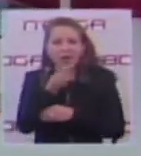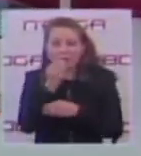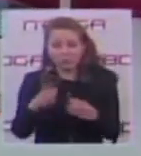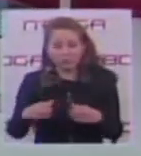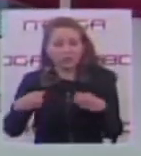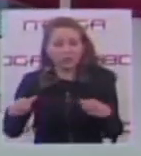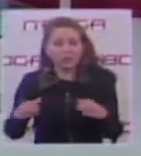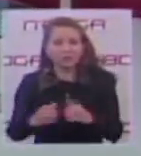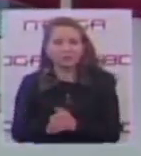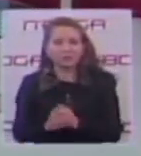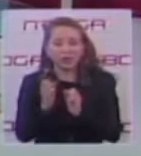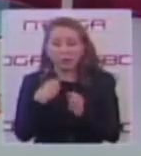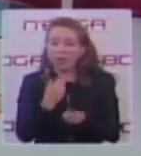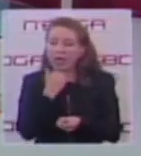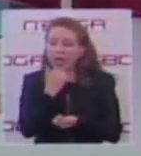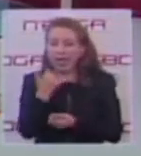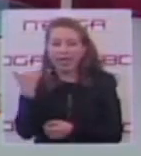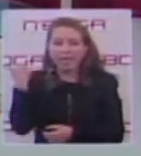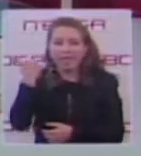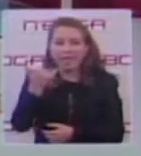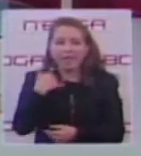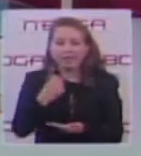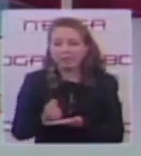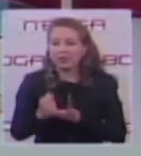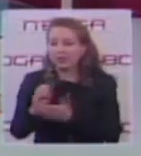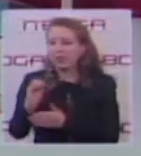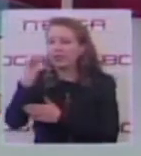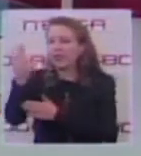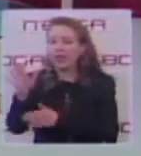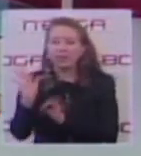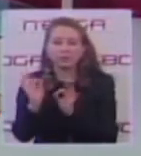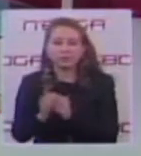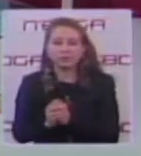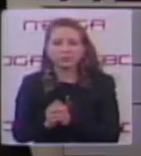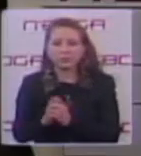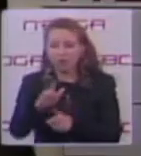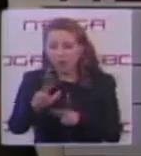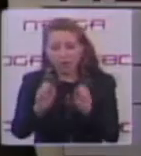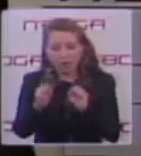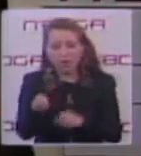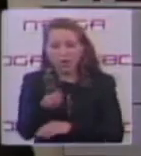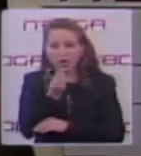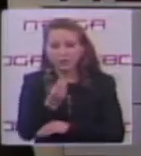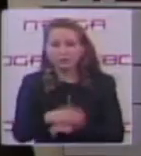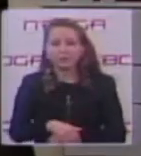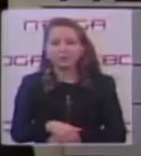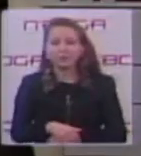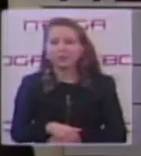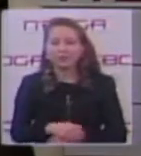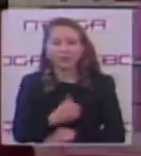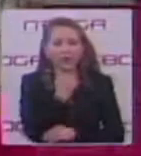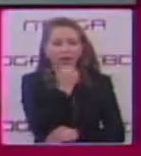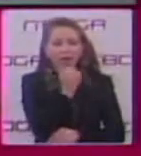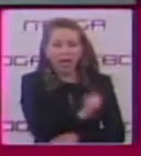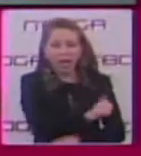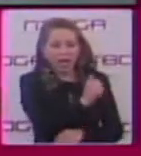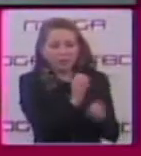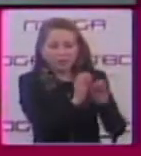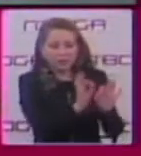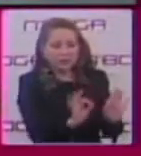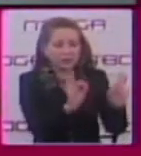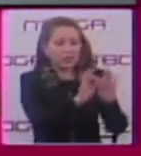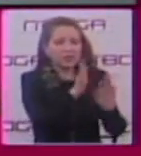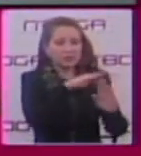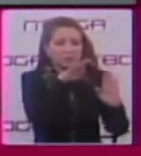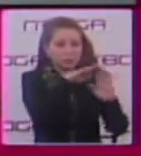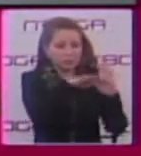ser pedido a domicilio y que puede ser consumido en estos locales. ¿Algunas otras cosas importantes